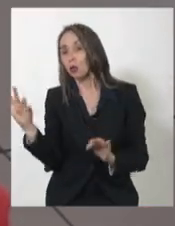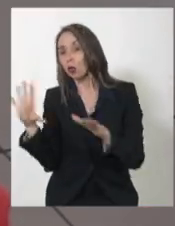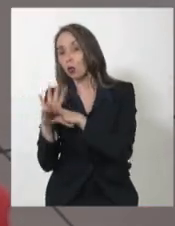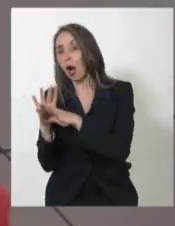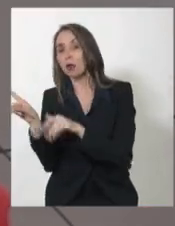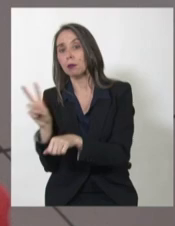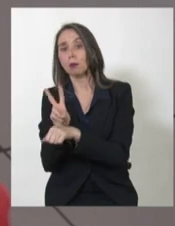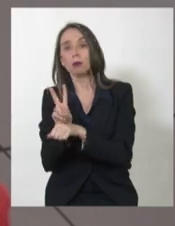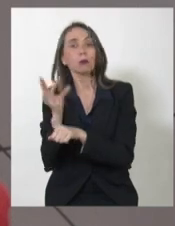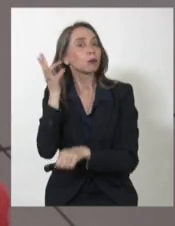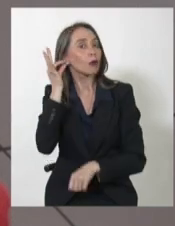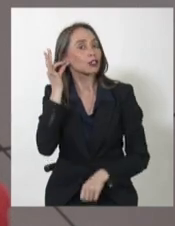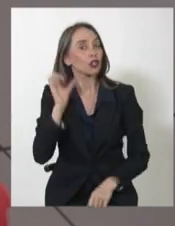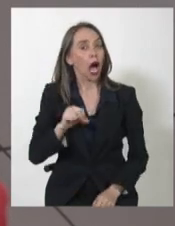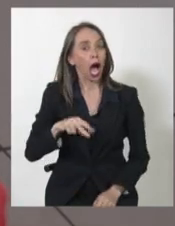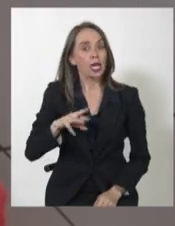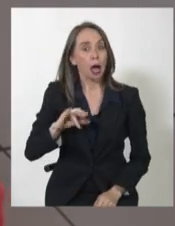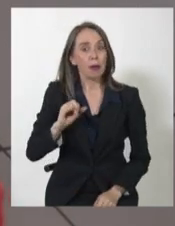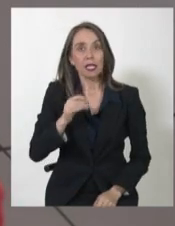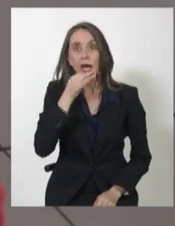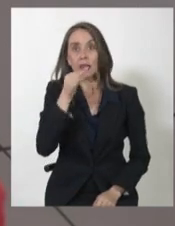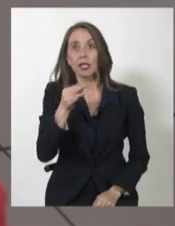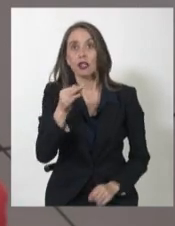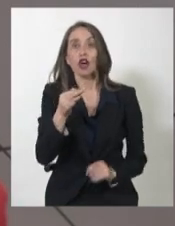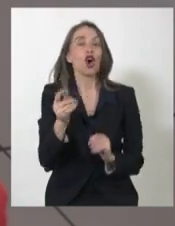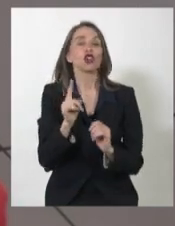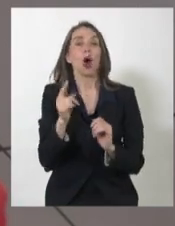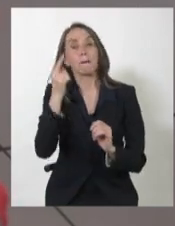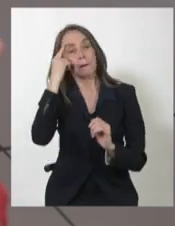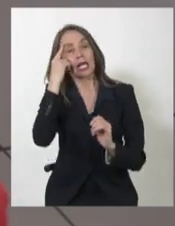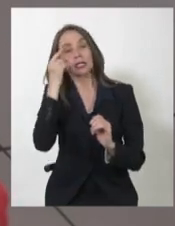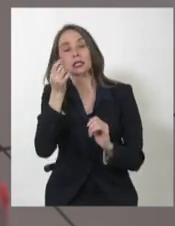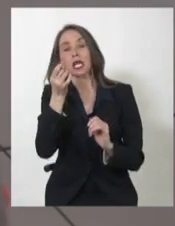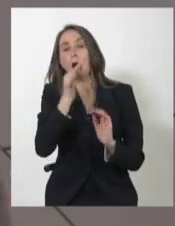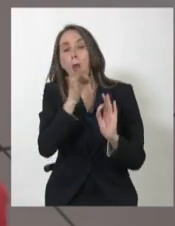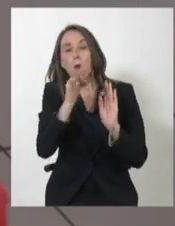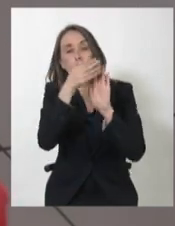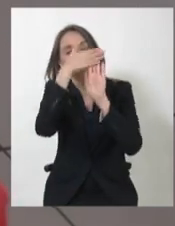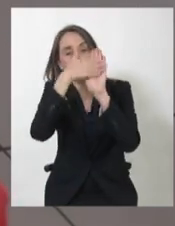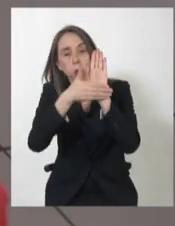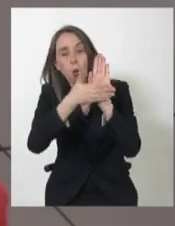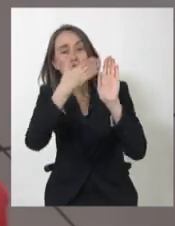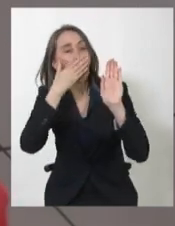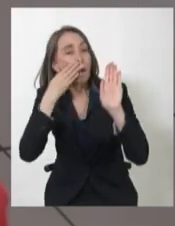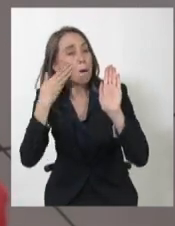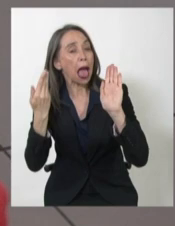María en el sentido que no es tan en blanco. O sea, hay toda una tradición de 200